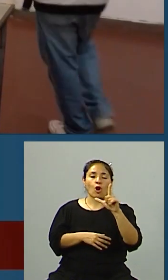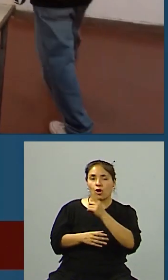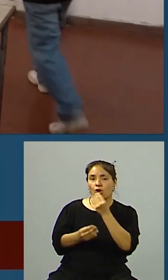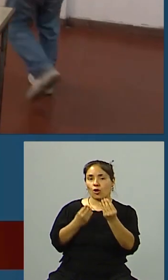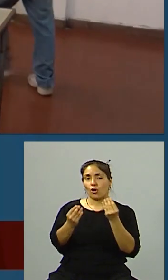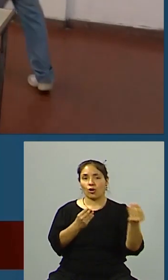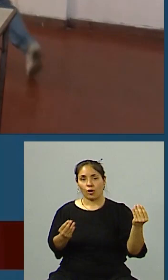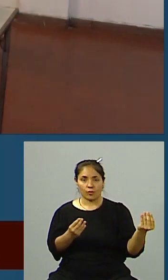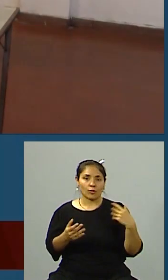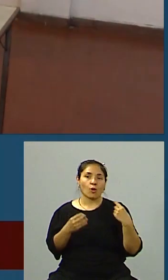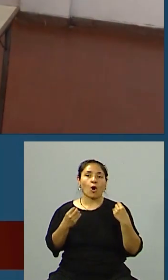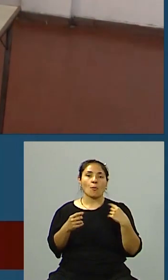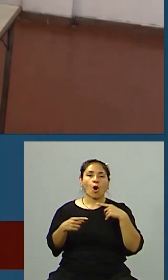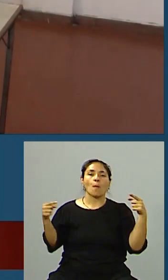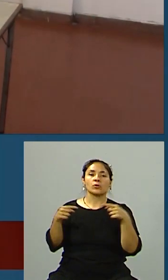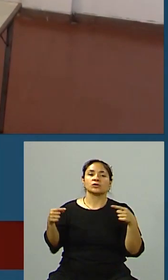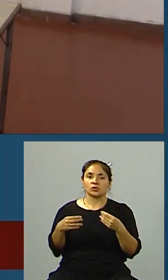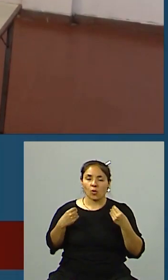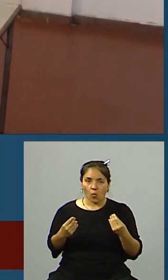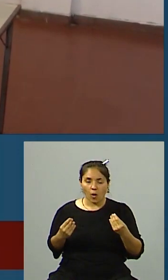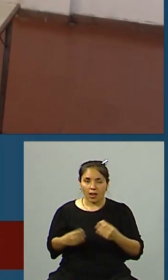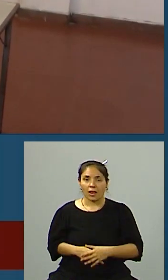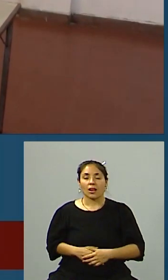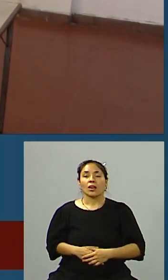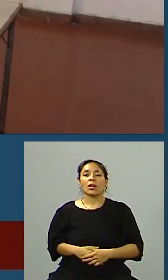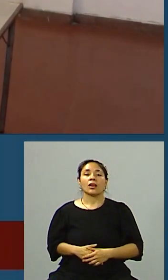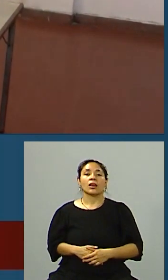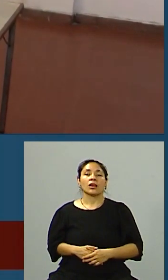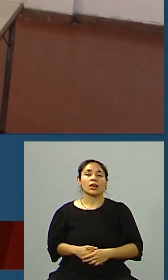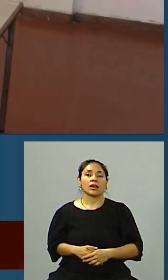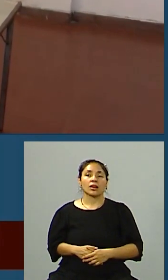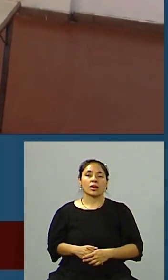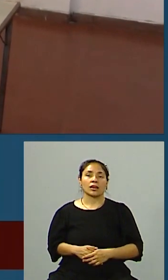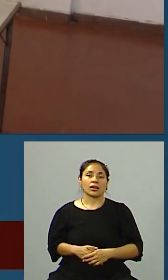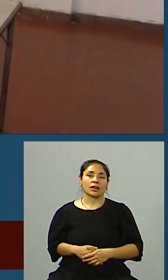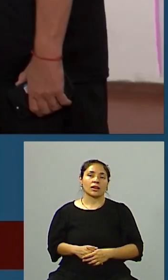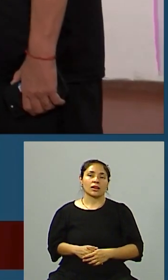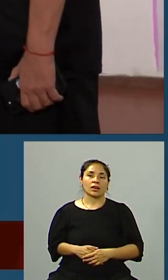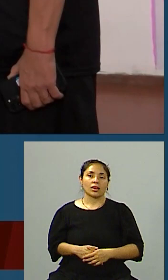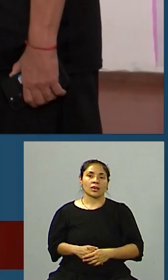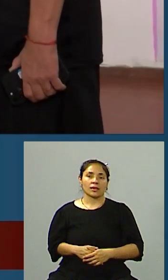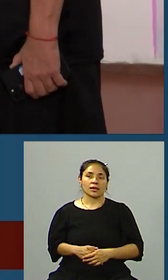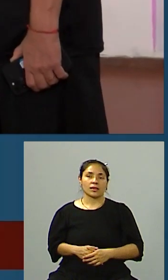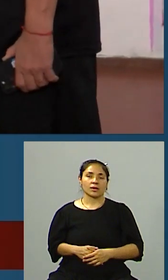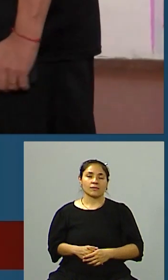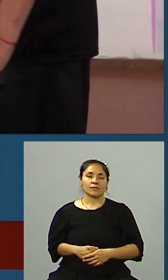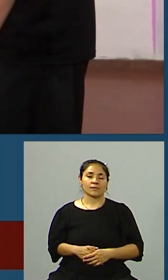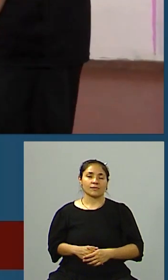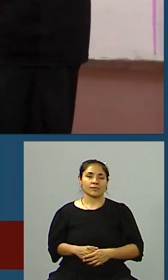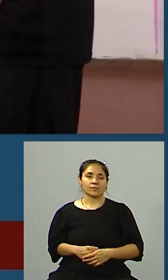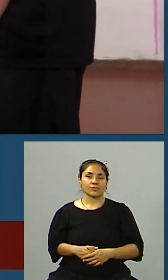de la dirigencia ha optado por una salida, vamos a decirla salomónica, que es, bueno, yo me voy a